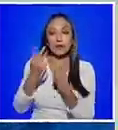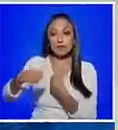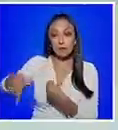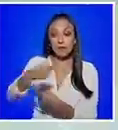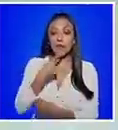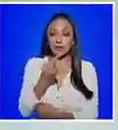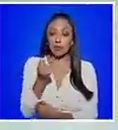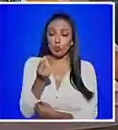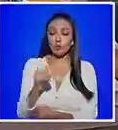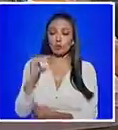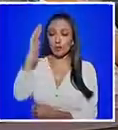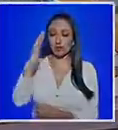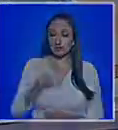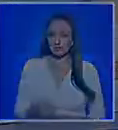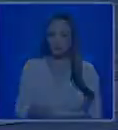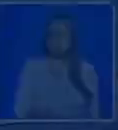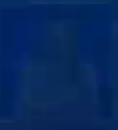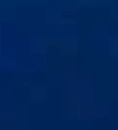aumentado.